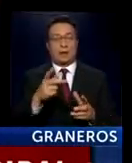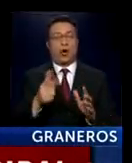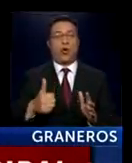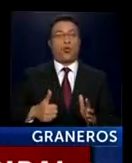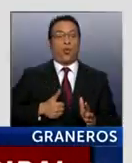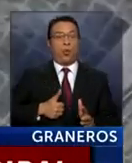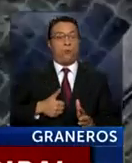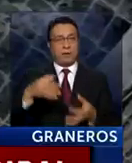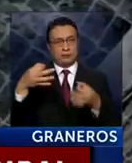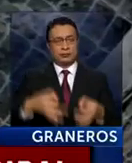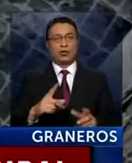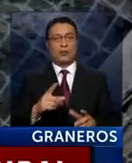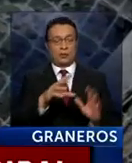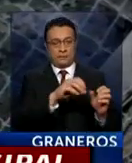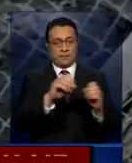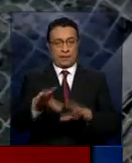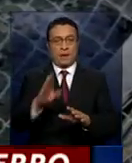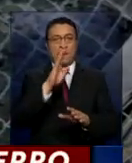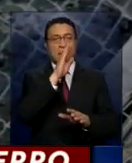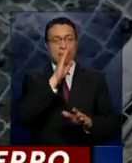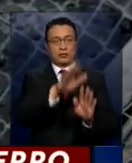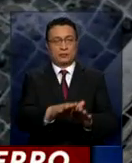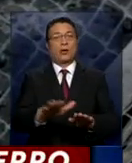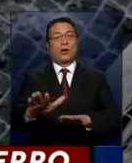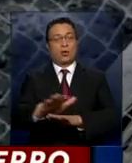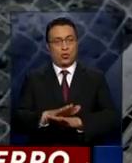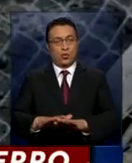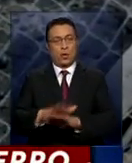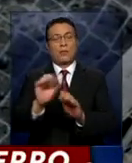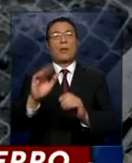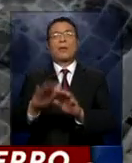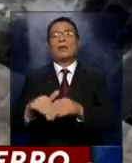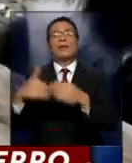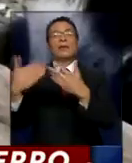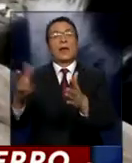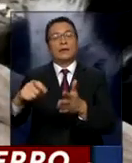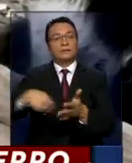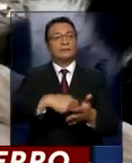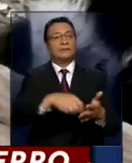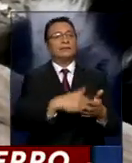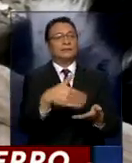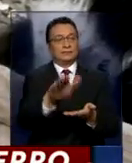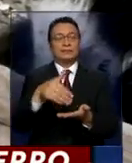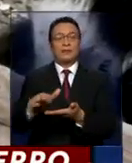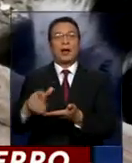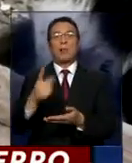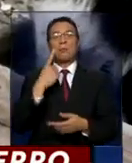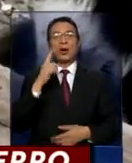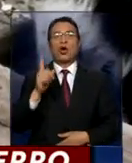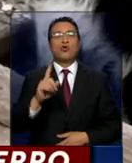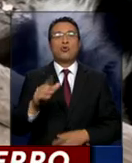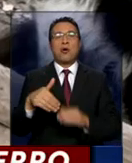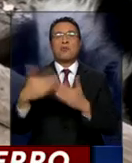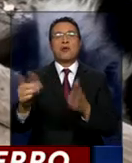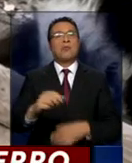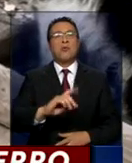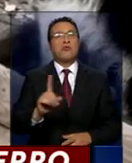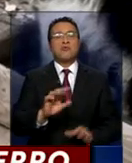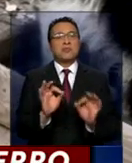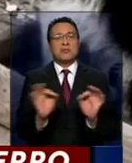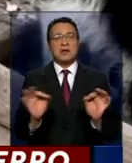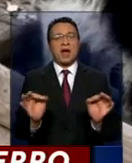su verdadero fin. Recibir perros y tratar de dar en adopción perro, pero eso nunca se hizo. ¿No se dan en adopción? No se dan en adopción.